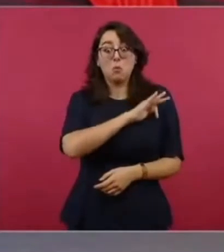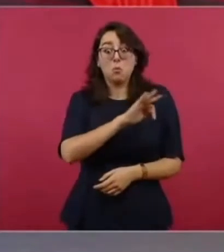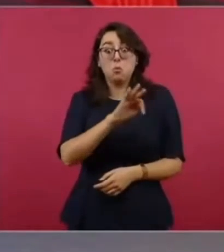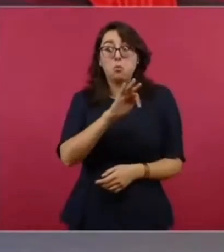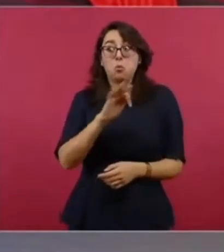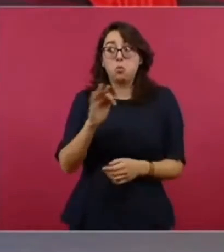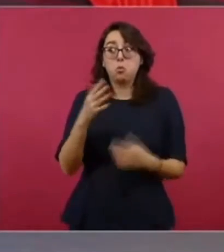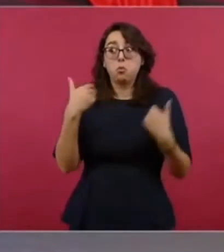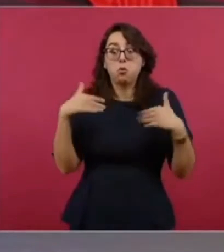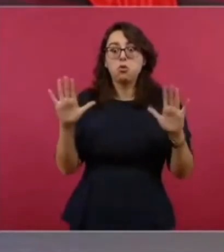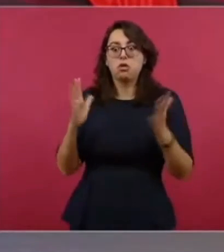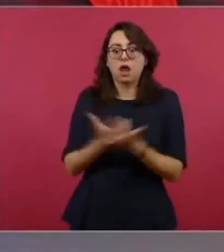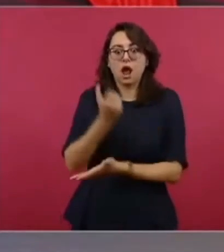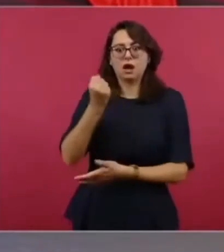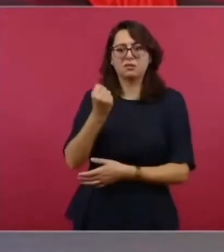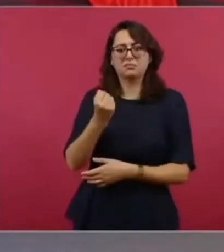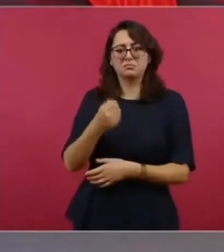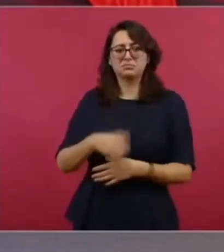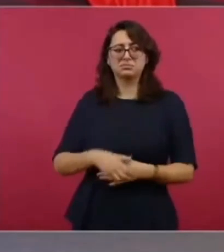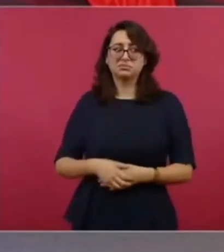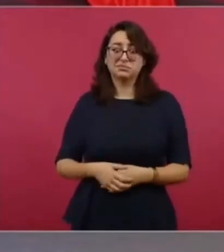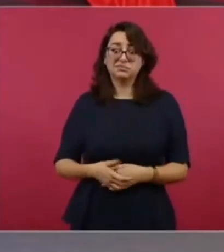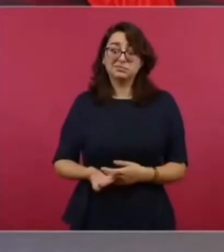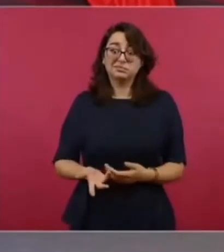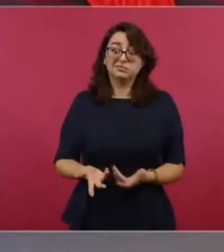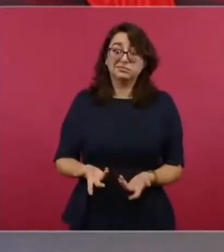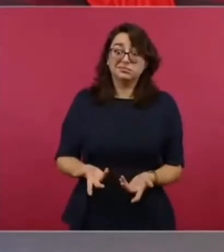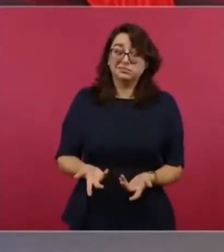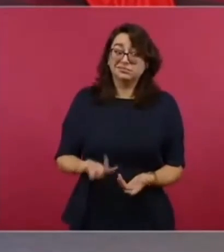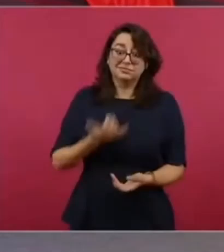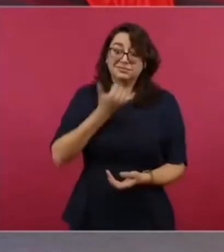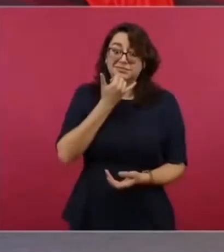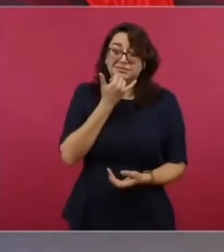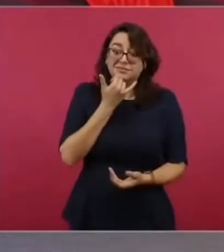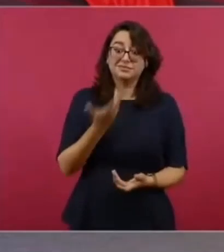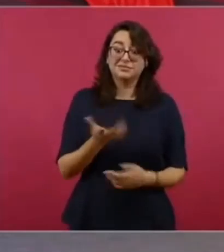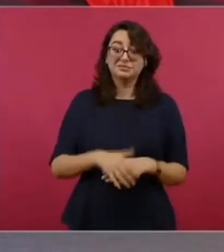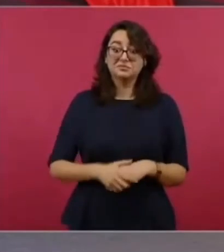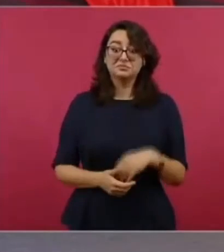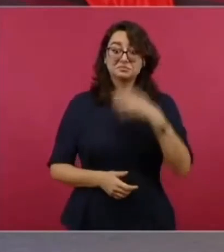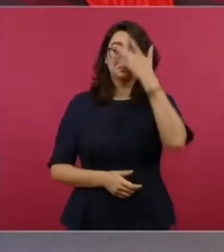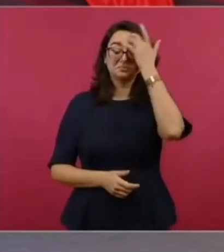¿por qué teníamos que hacerles daño?